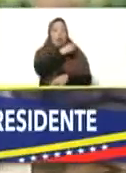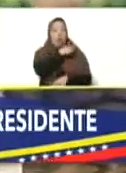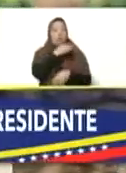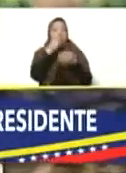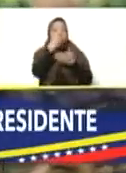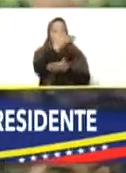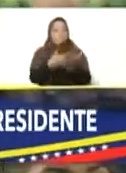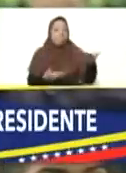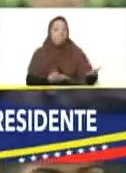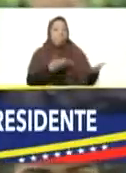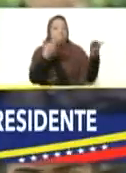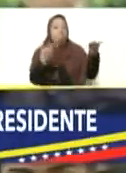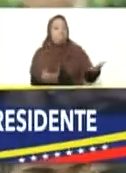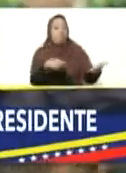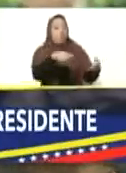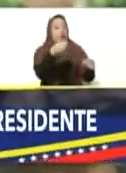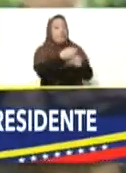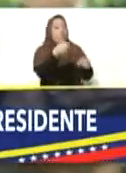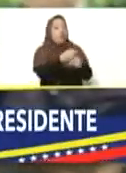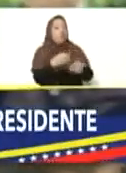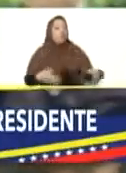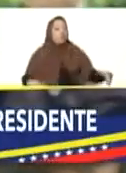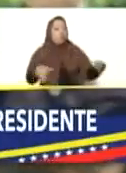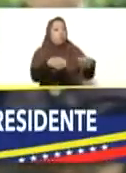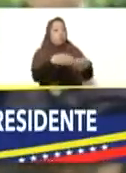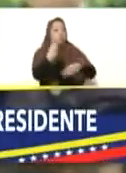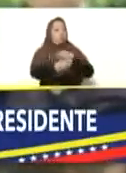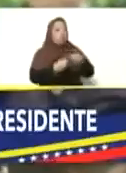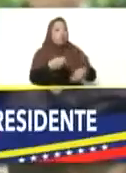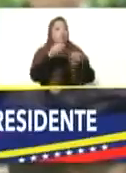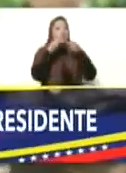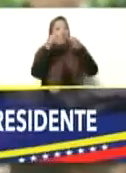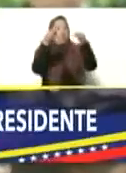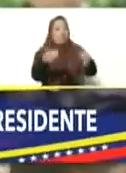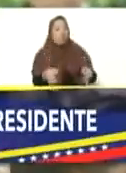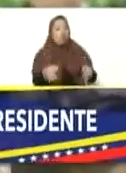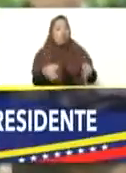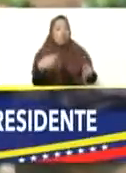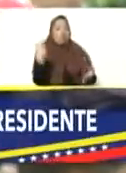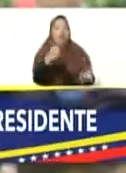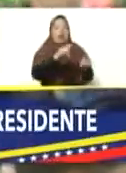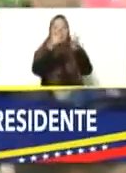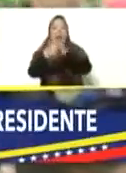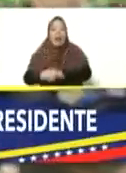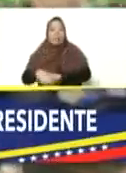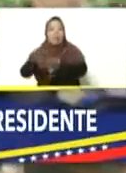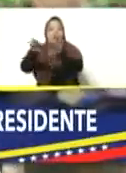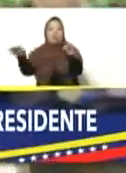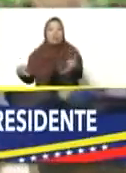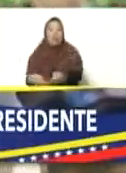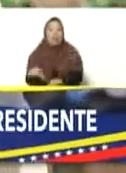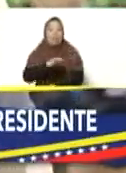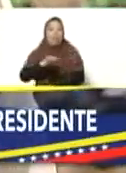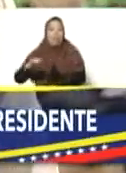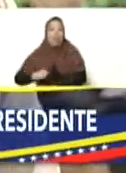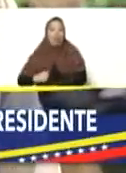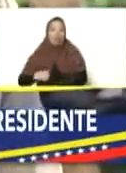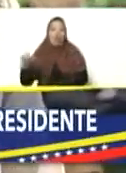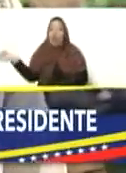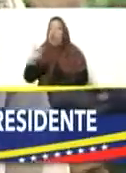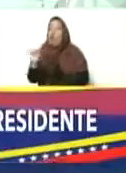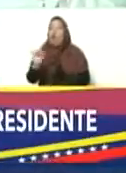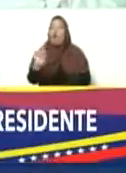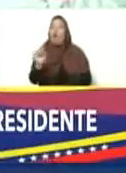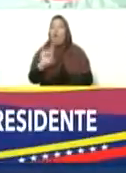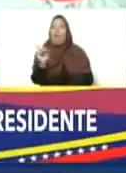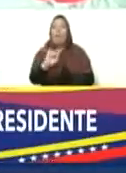estamos coordinando en mesa de trabajo para que se haga la sentencia del justiprecio se pueda transferir las tierras privadas sobre la propiedad no no